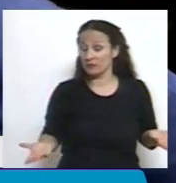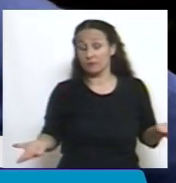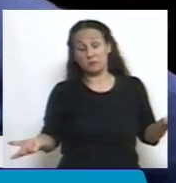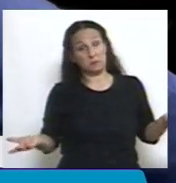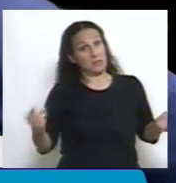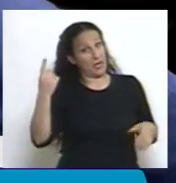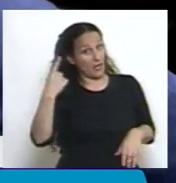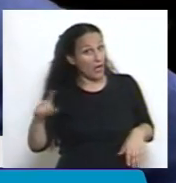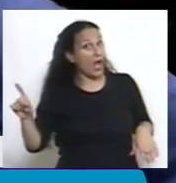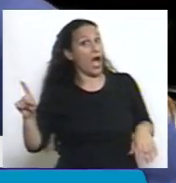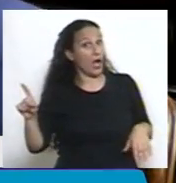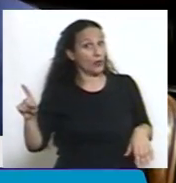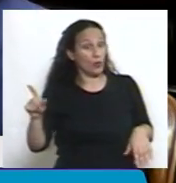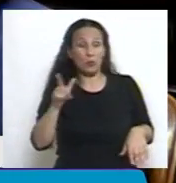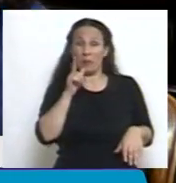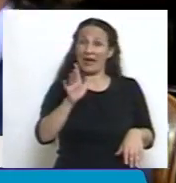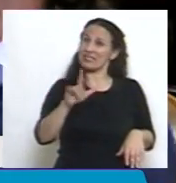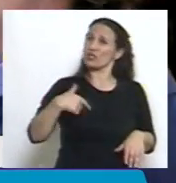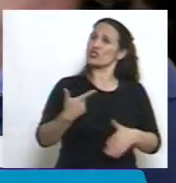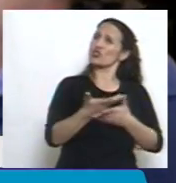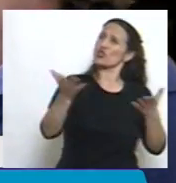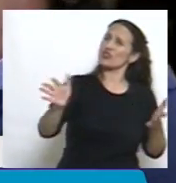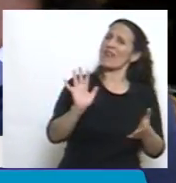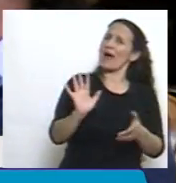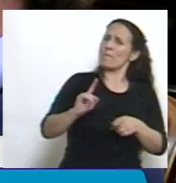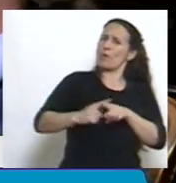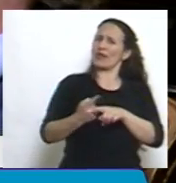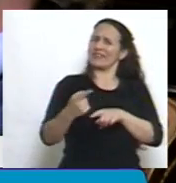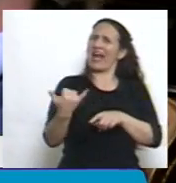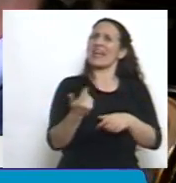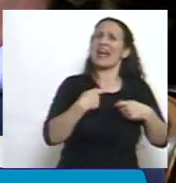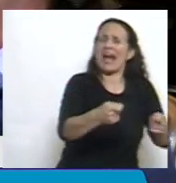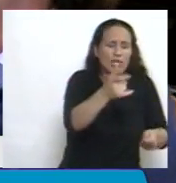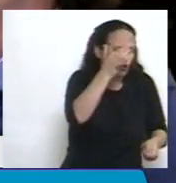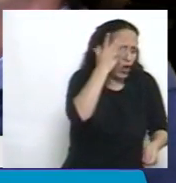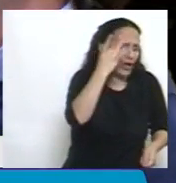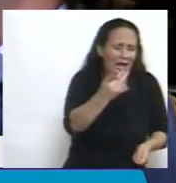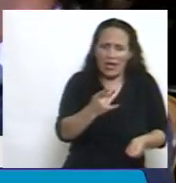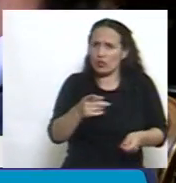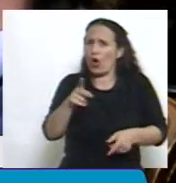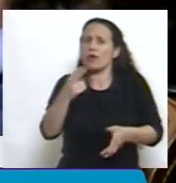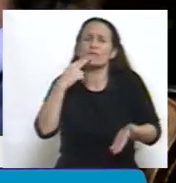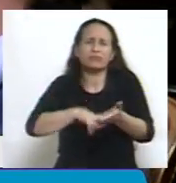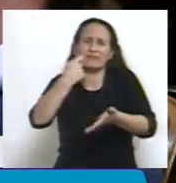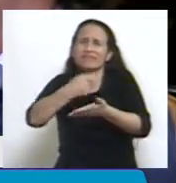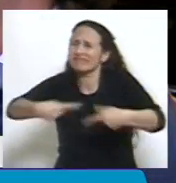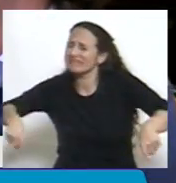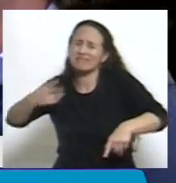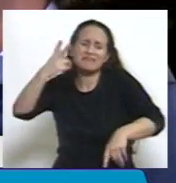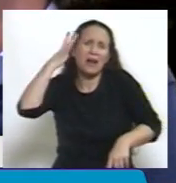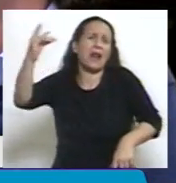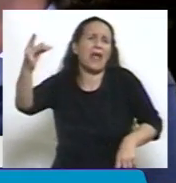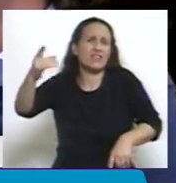la manera de actuar de la política de una sociedad que tiene un gasto récord, una presión tributaria récord y que aún así tiene déficit